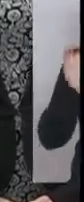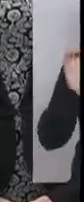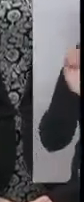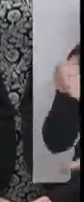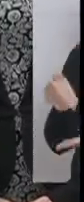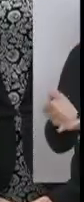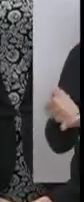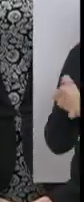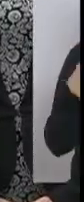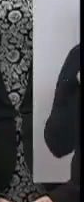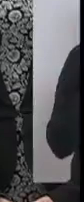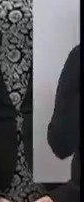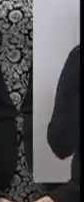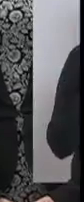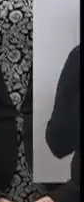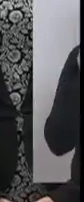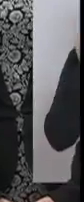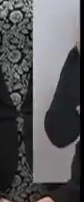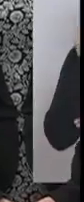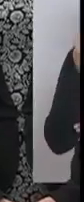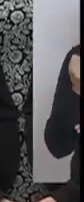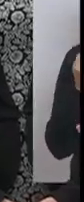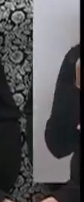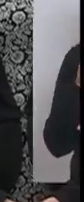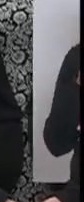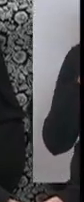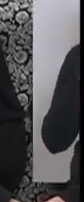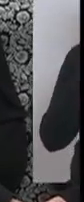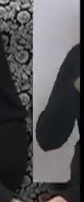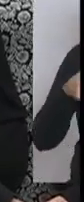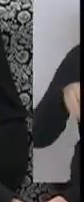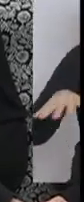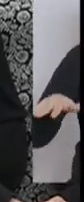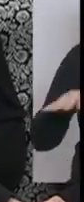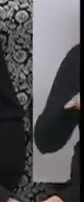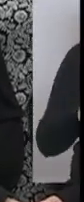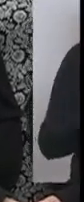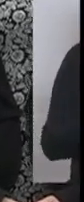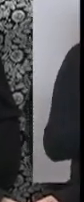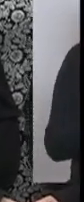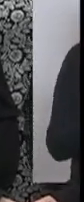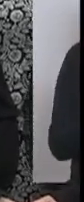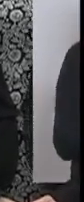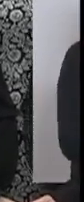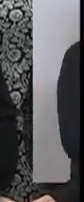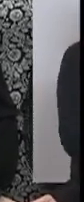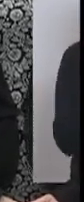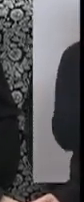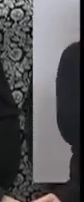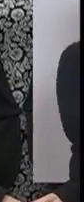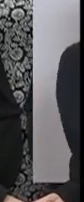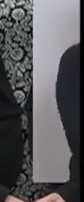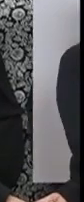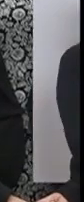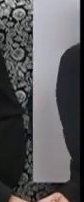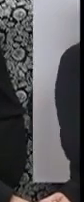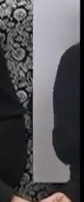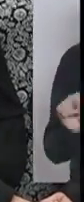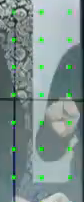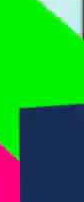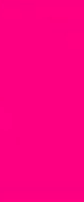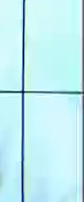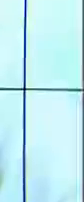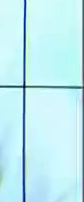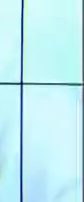precandidato también a la presidencia. Estuvimos con él ayer en el Congreso. Estamos hablando del tercer retiro. ¿Le